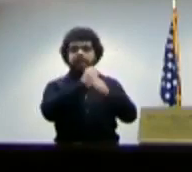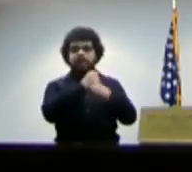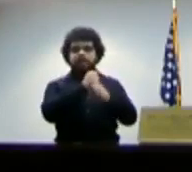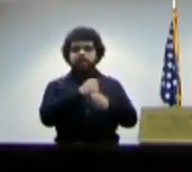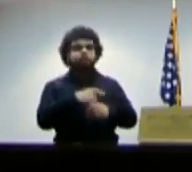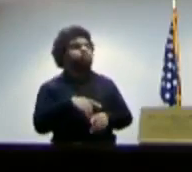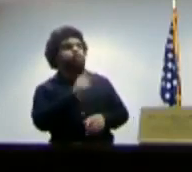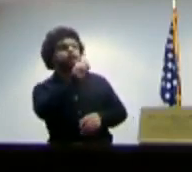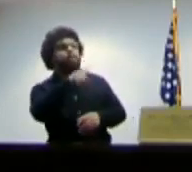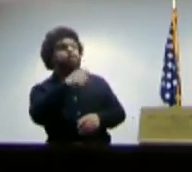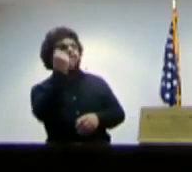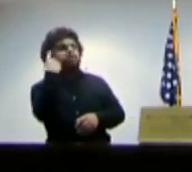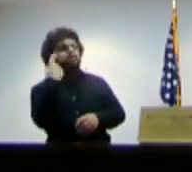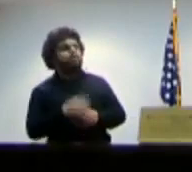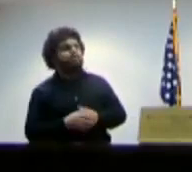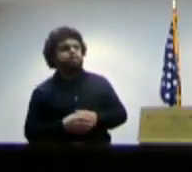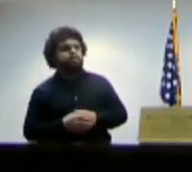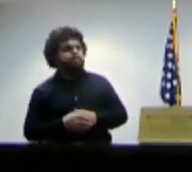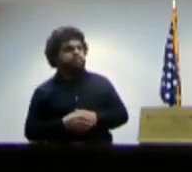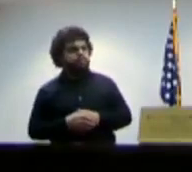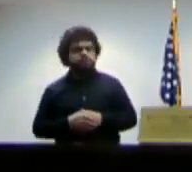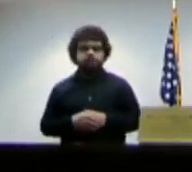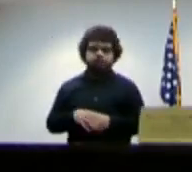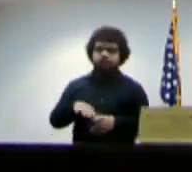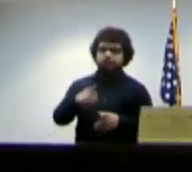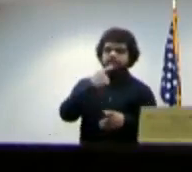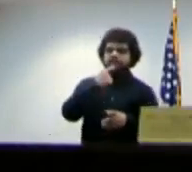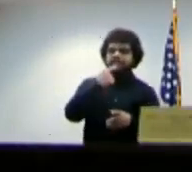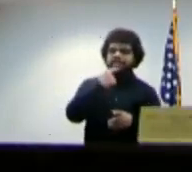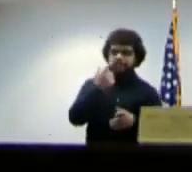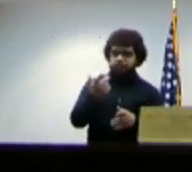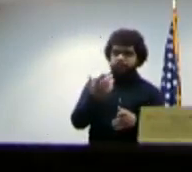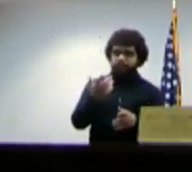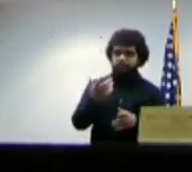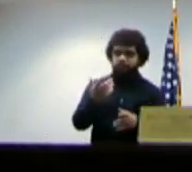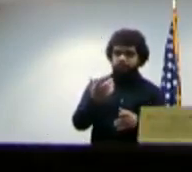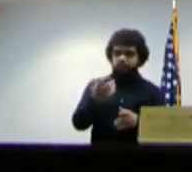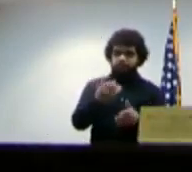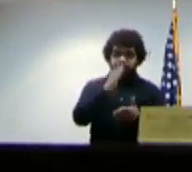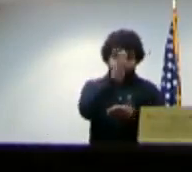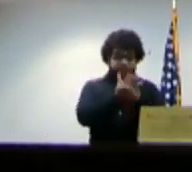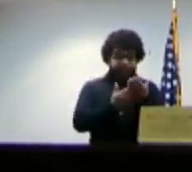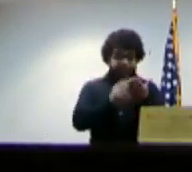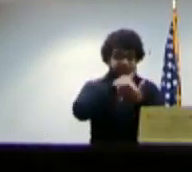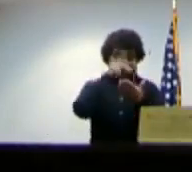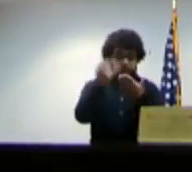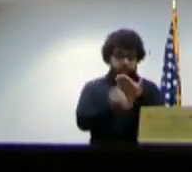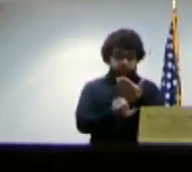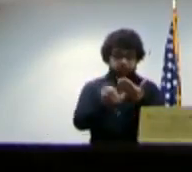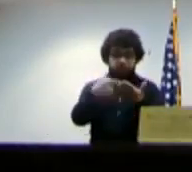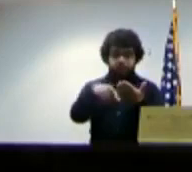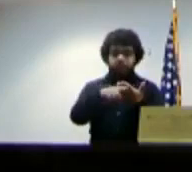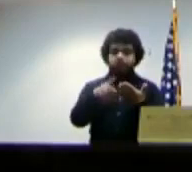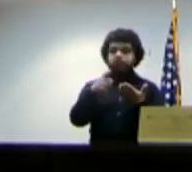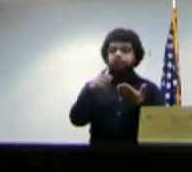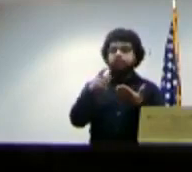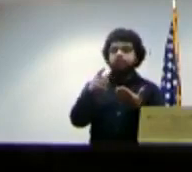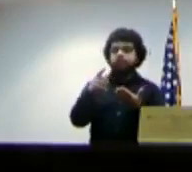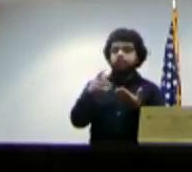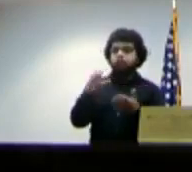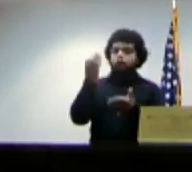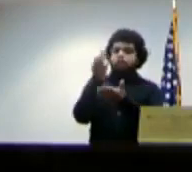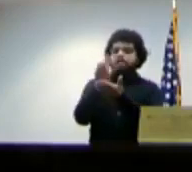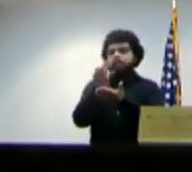su pregunta, señor presidente. Usted nos dijo que no me reconocen que una parte de esos proyectos que iban a hacer con fondos FEMA,